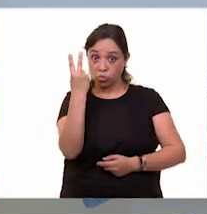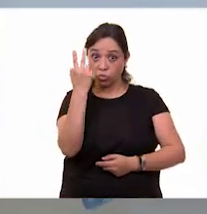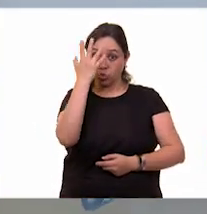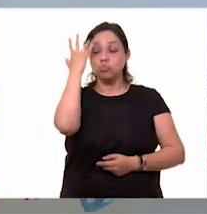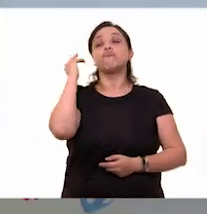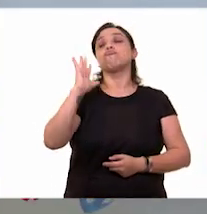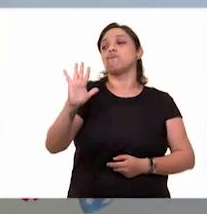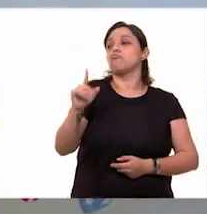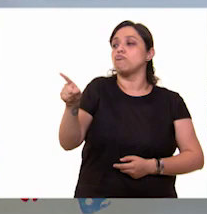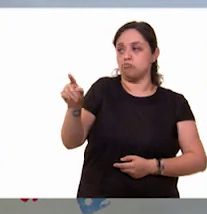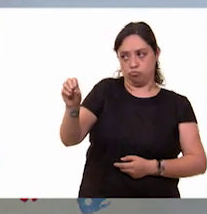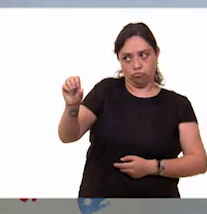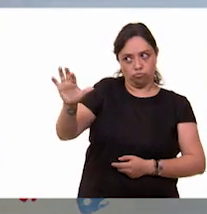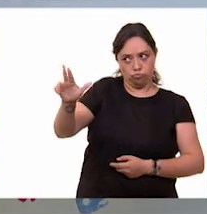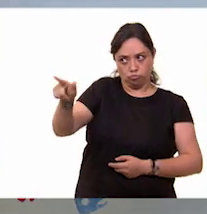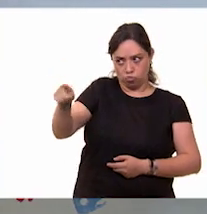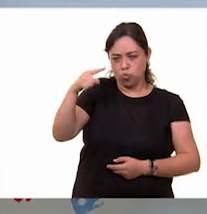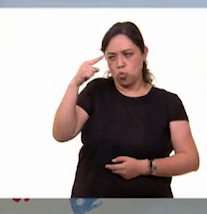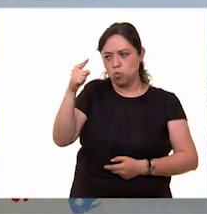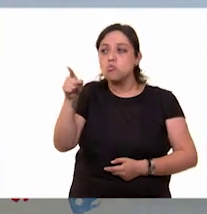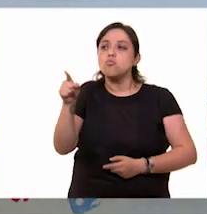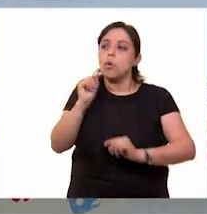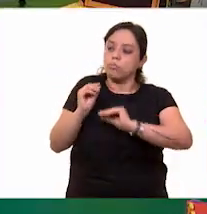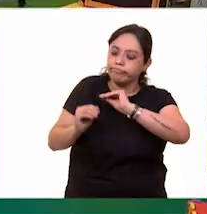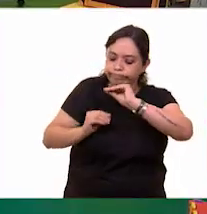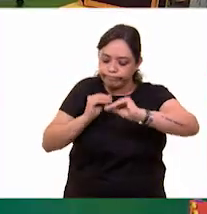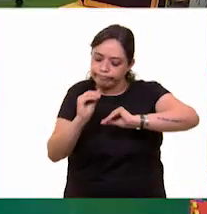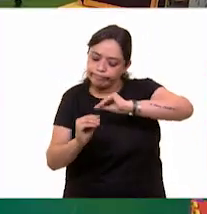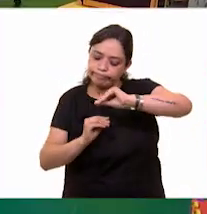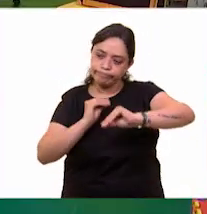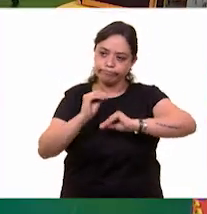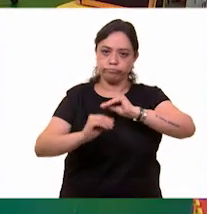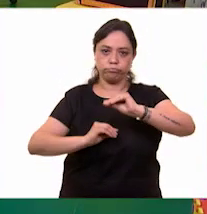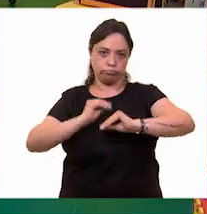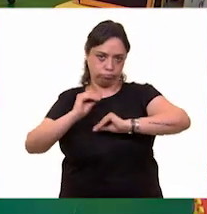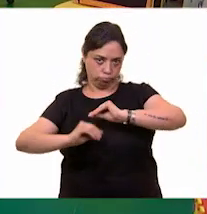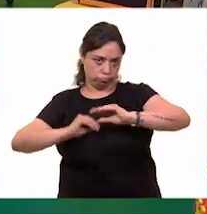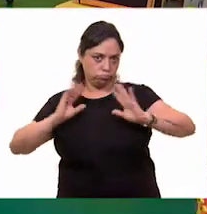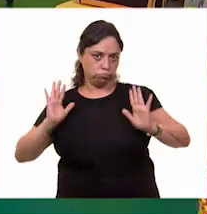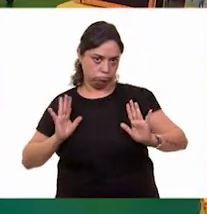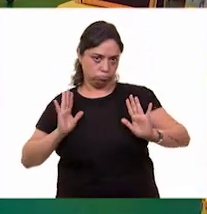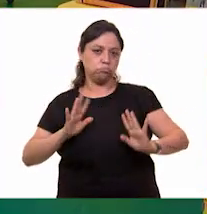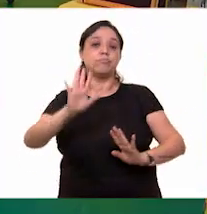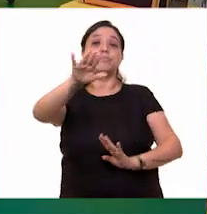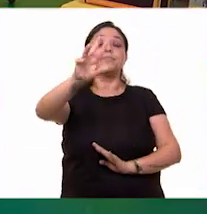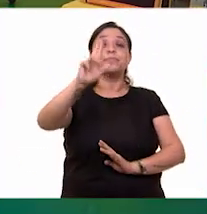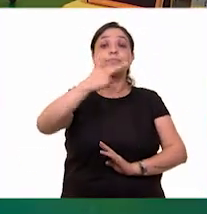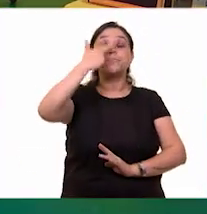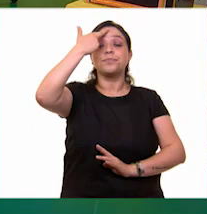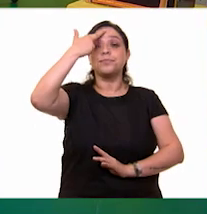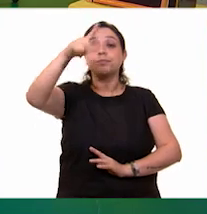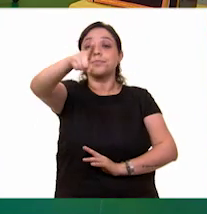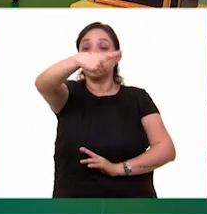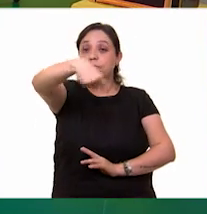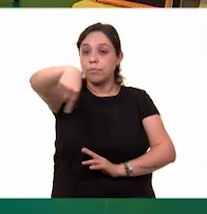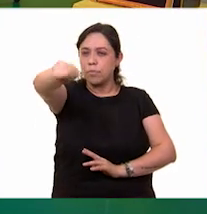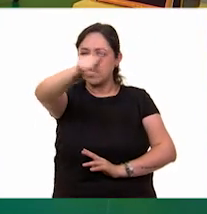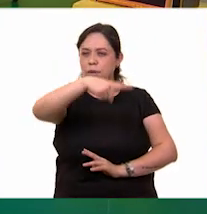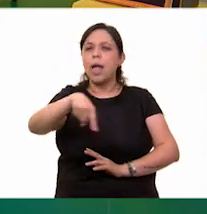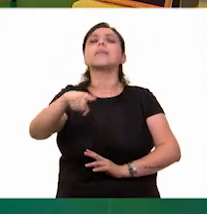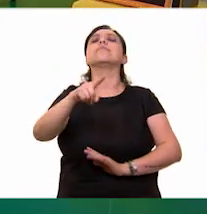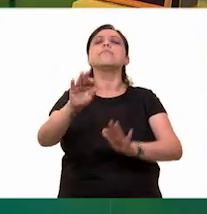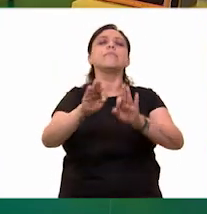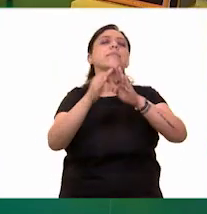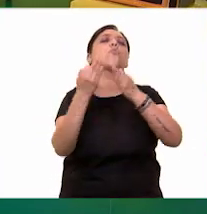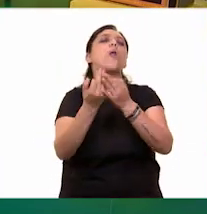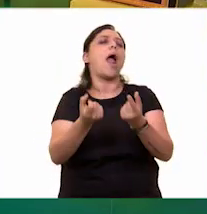que entonces tú vayas haciendo tu mantel en lo que les recuerdo a nuestras niñas y niños algunas de estas figuras,